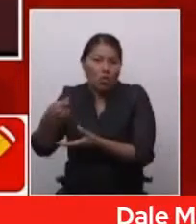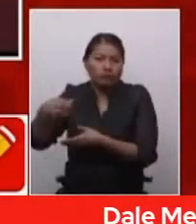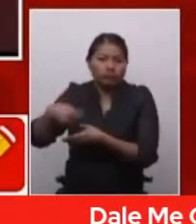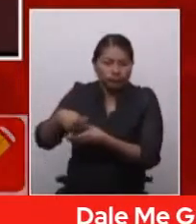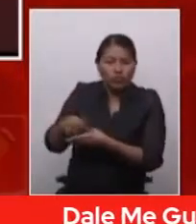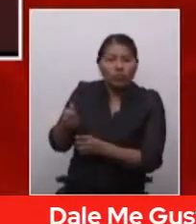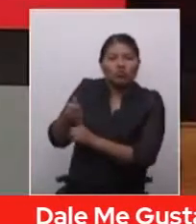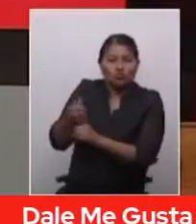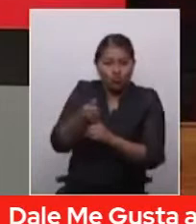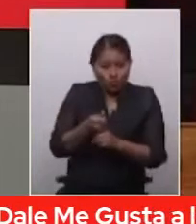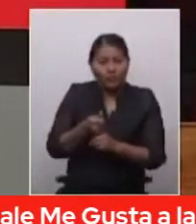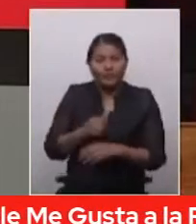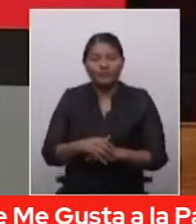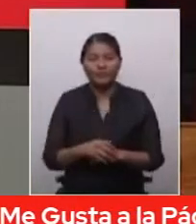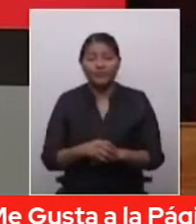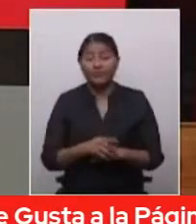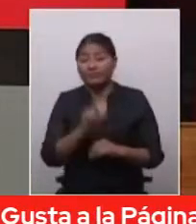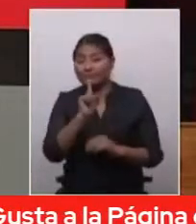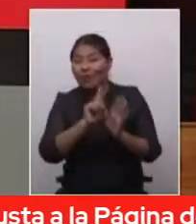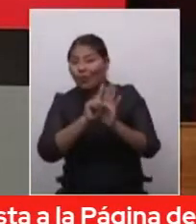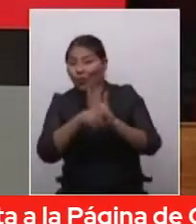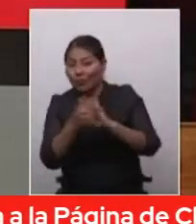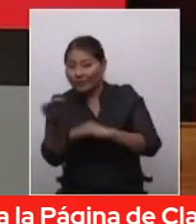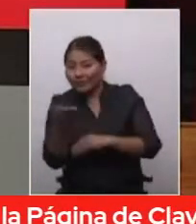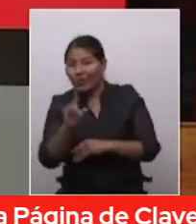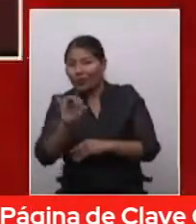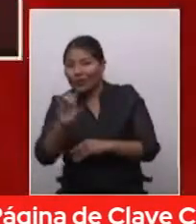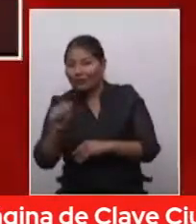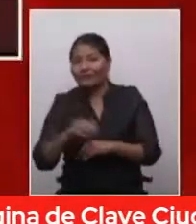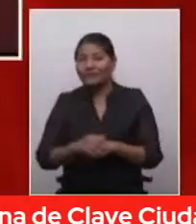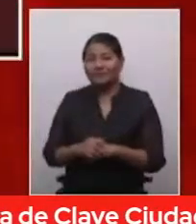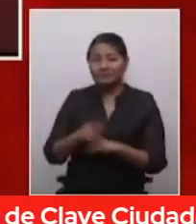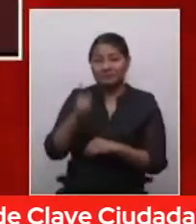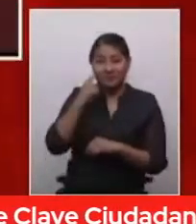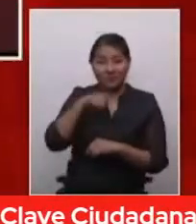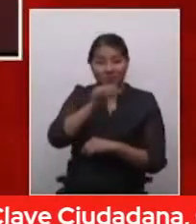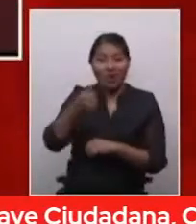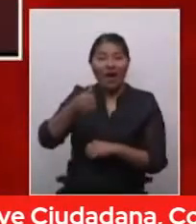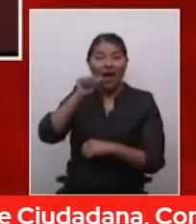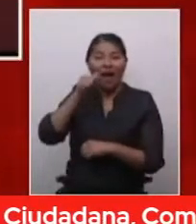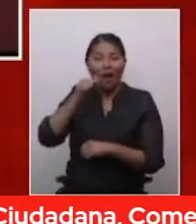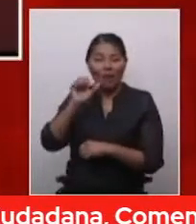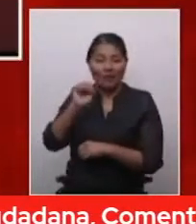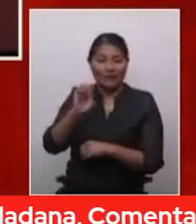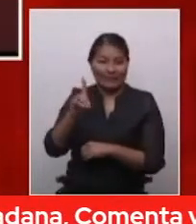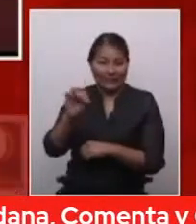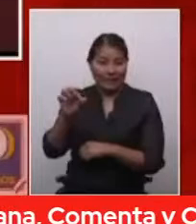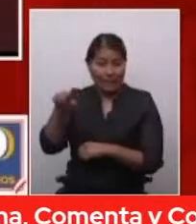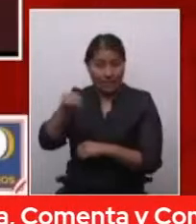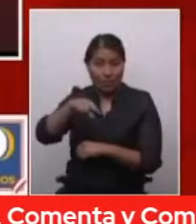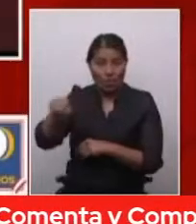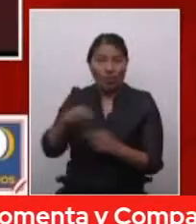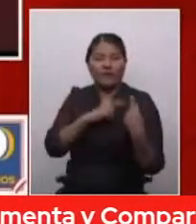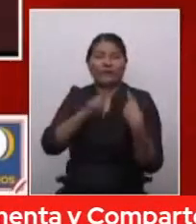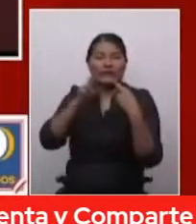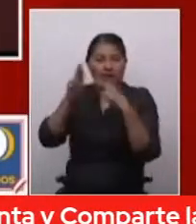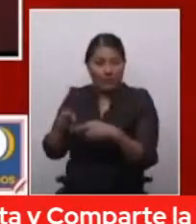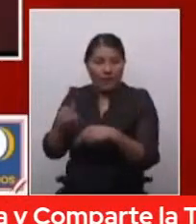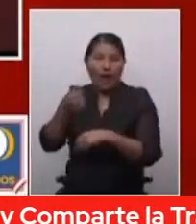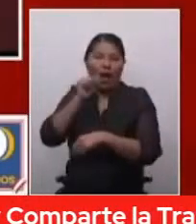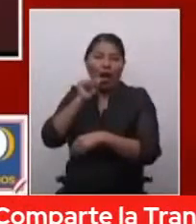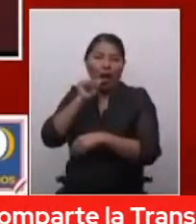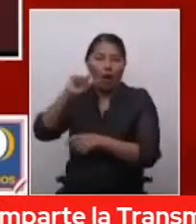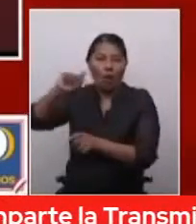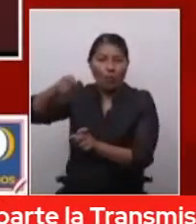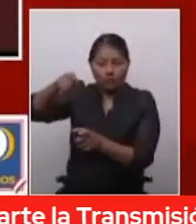bolsillo. Gracias, candidato. Le queda un minuto, candidato Urres. Sedapal es la empresa pública responsable de brindar el servicio de